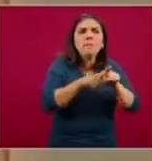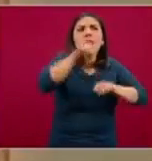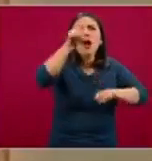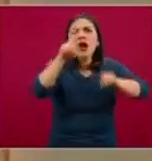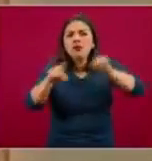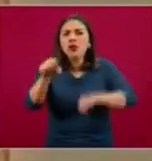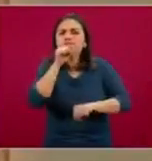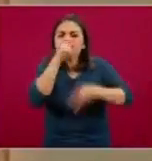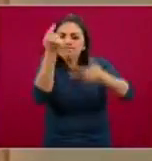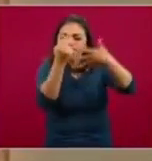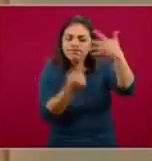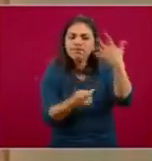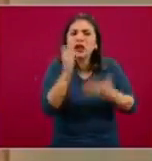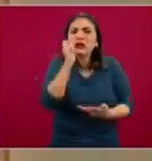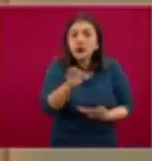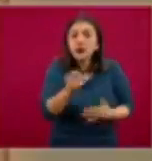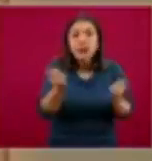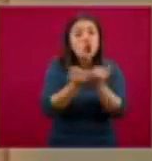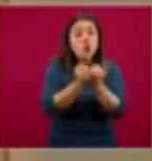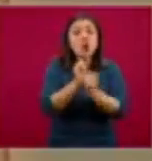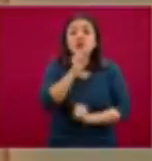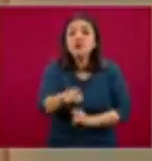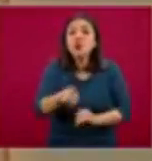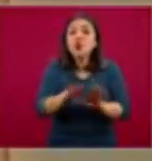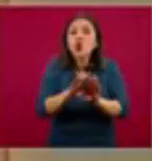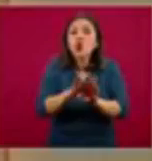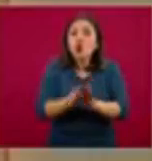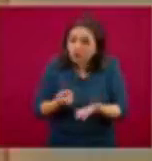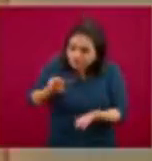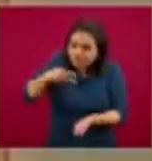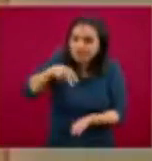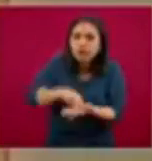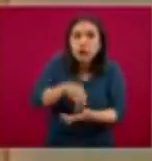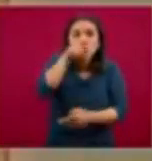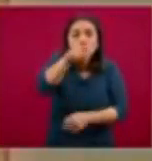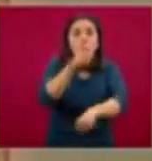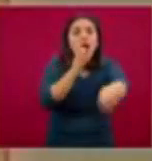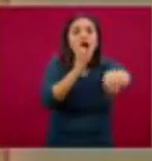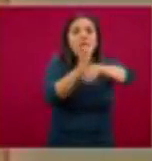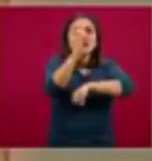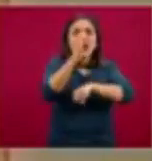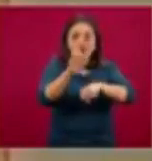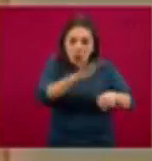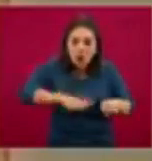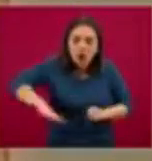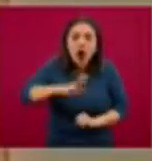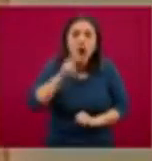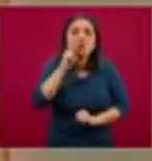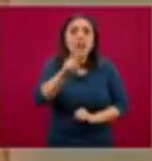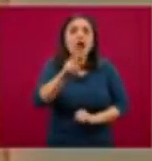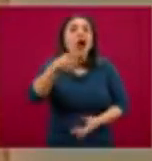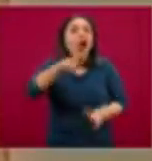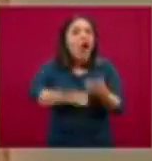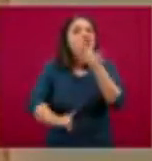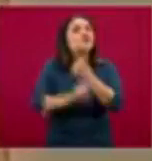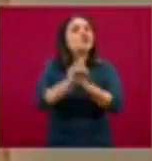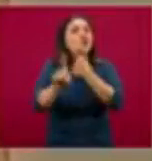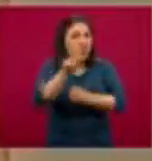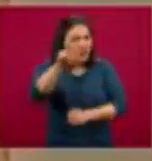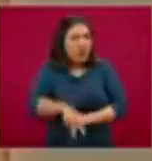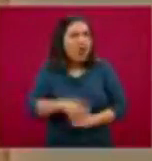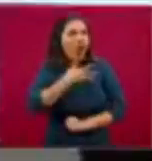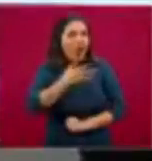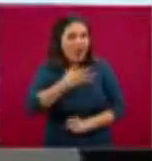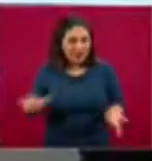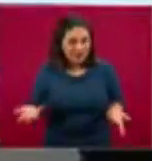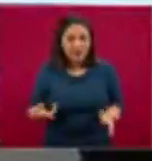cómo también desde el terreno, desde la entidad federativa, se observa el problema de salud pública que tenemos. Con